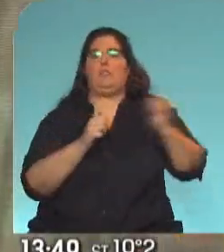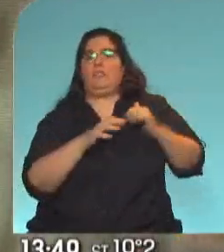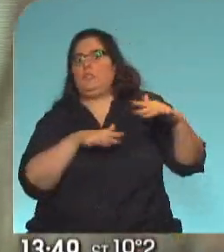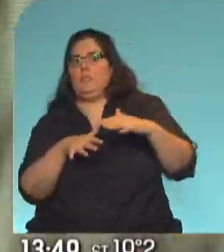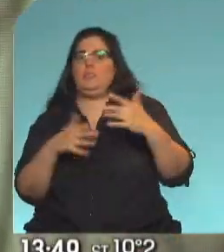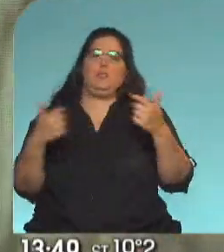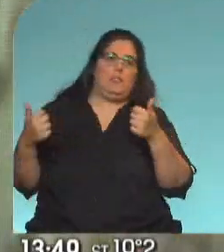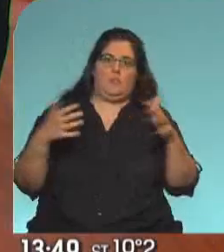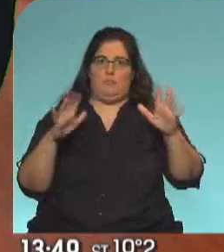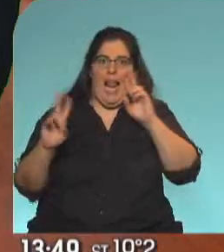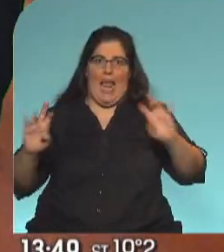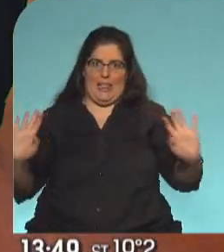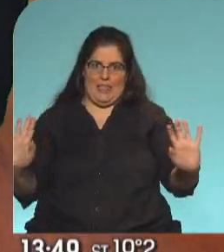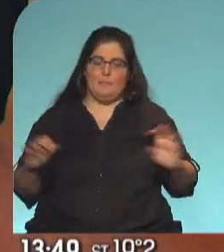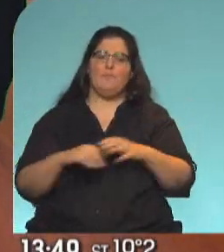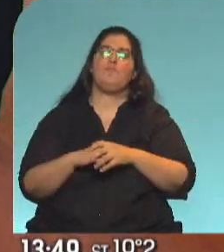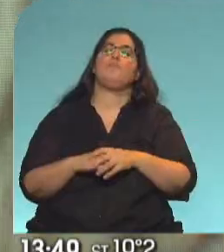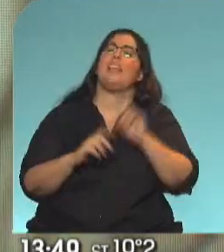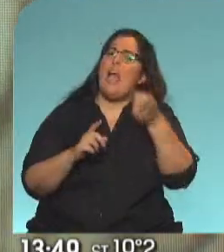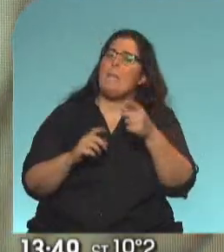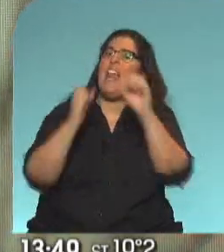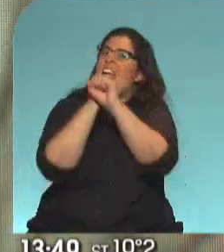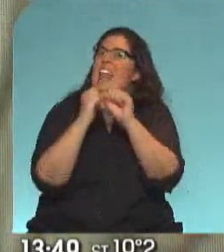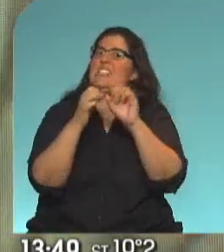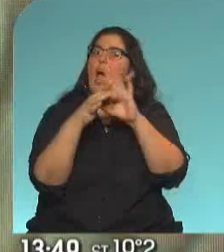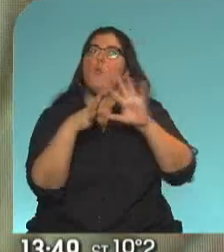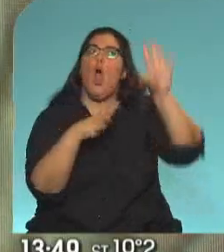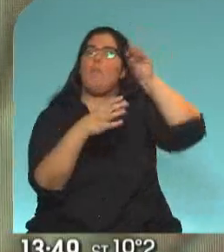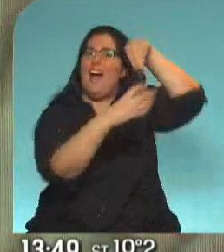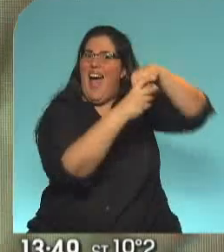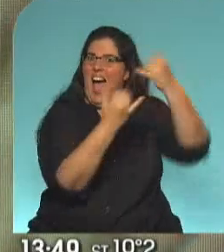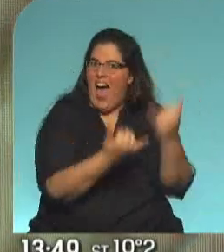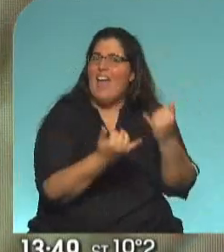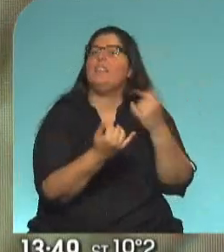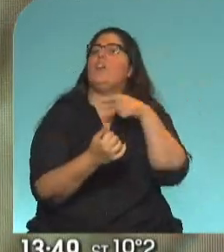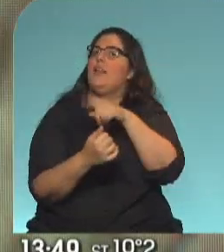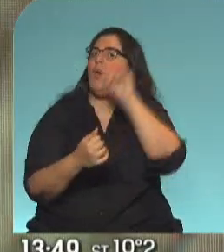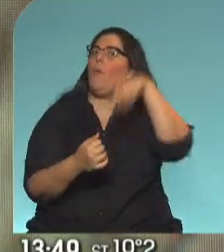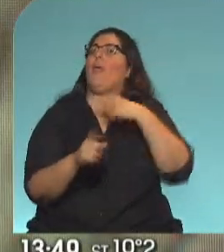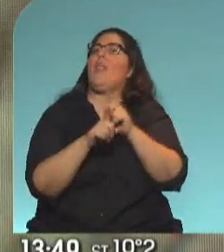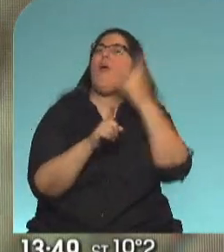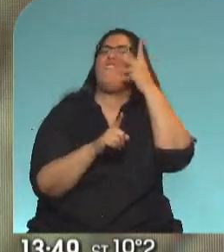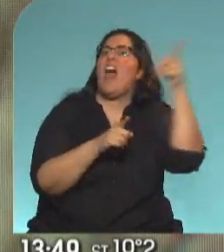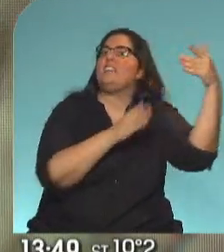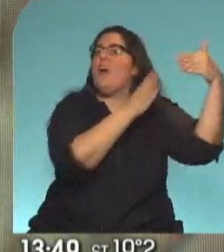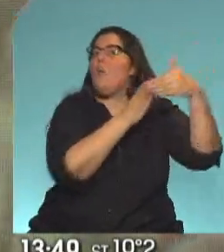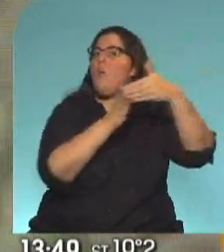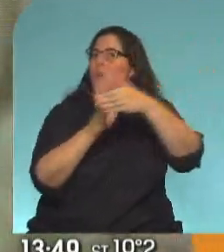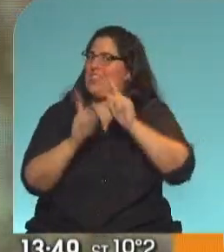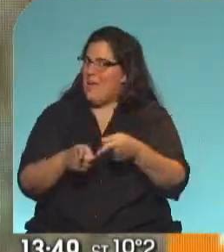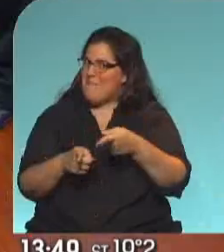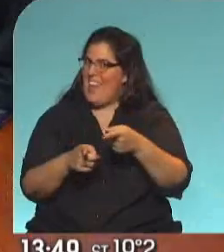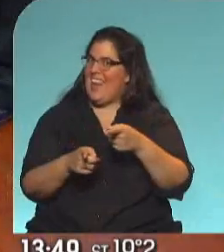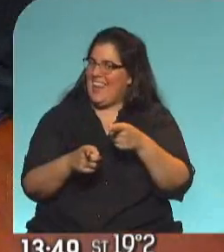Y también recordemos que Grecia es parte de la Unión Europea, eso generó movilización incluso de buques franceses, lo cual ya